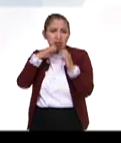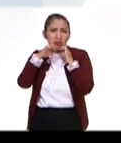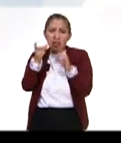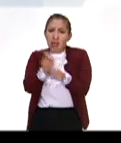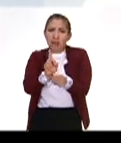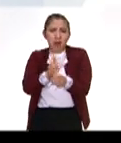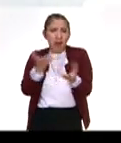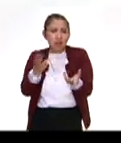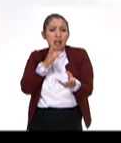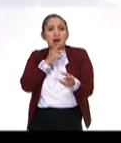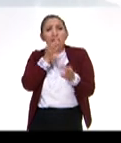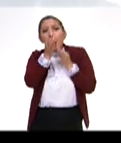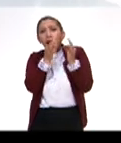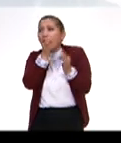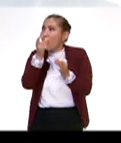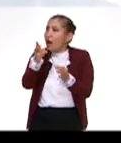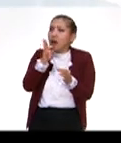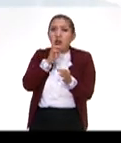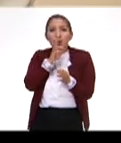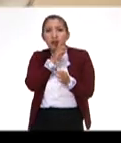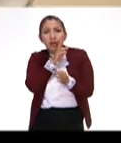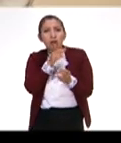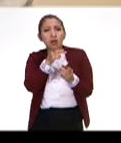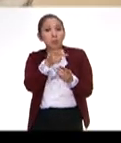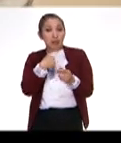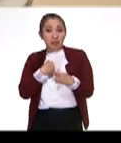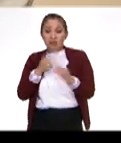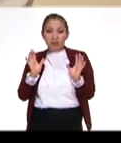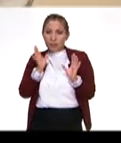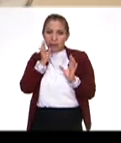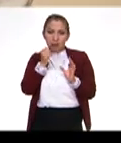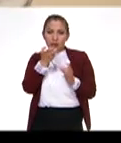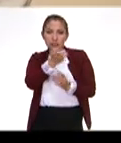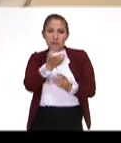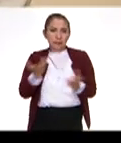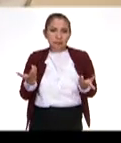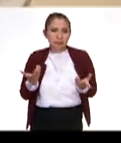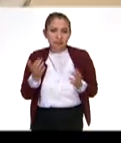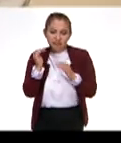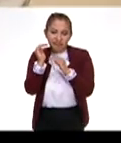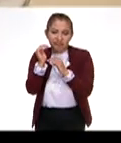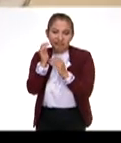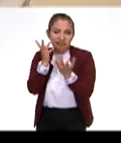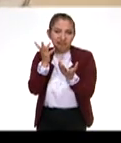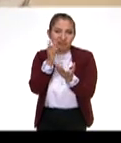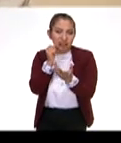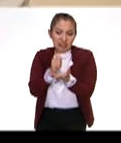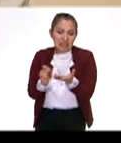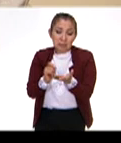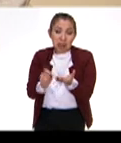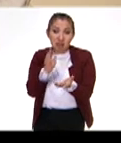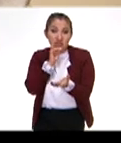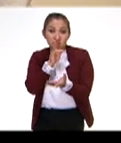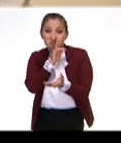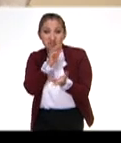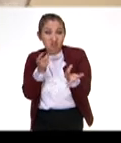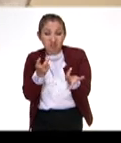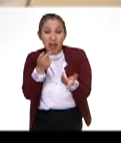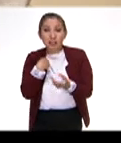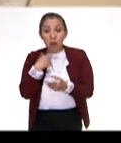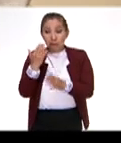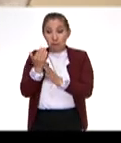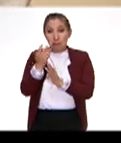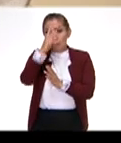de diario que hacen nota informativa, porque yo soy un incapaz, un limitado. Yo no podría escribir una nota informativa, y